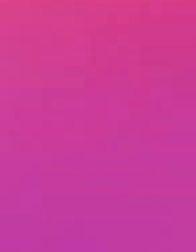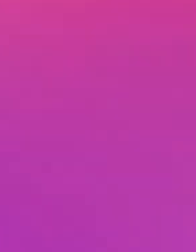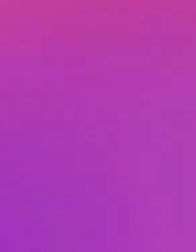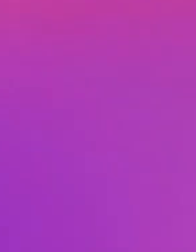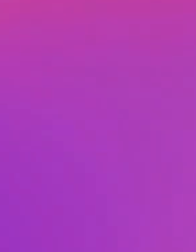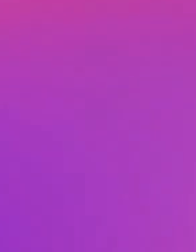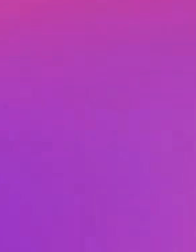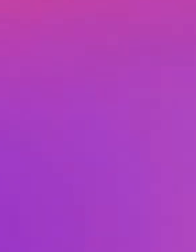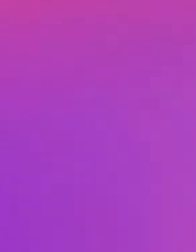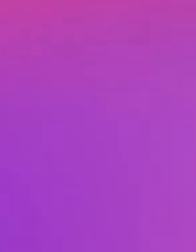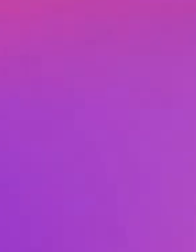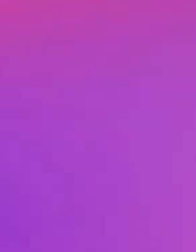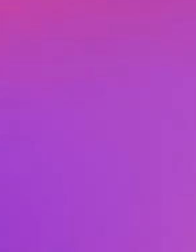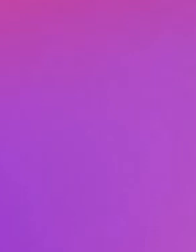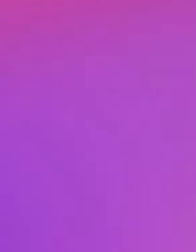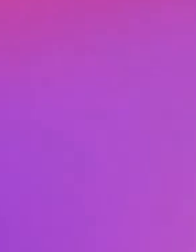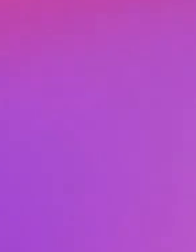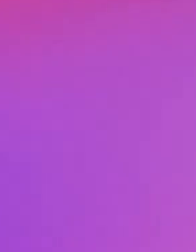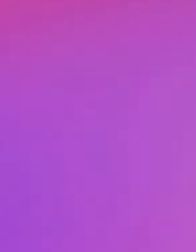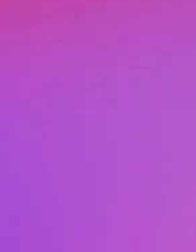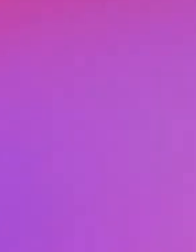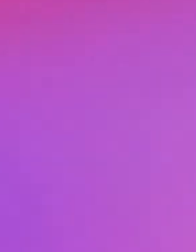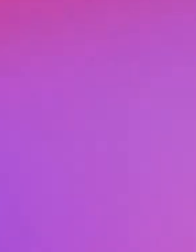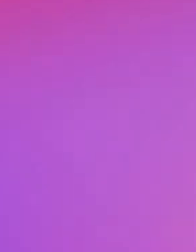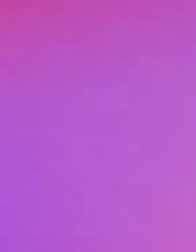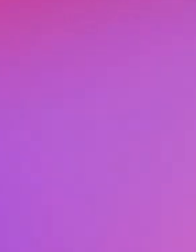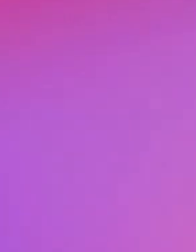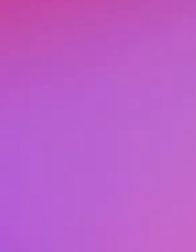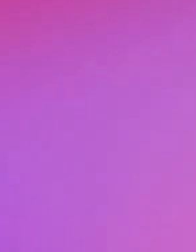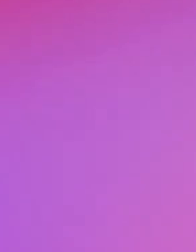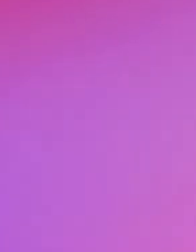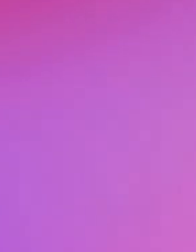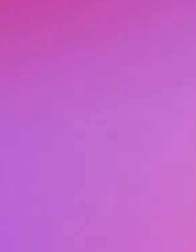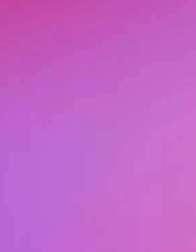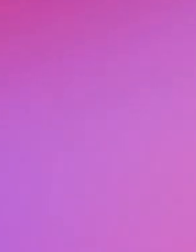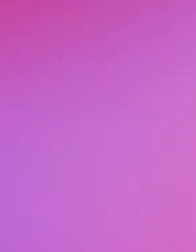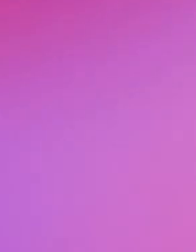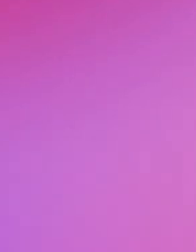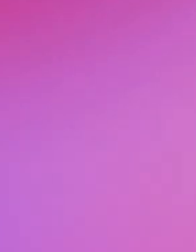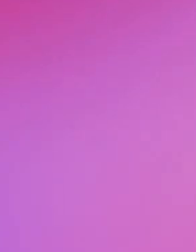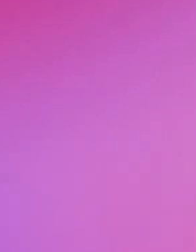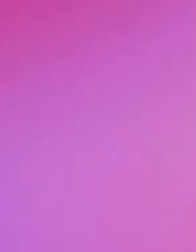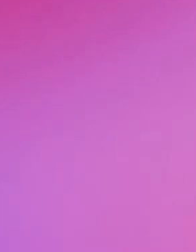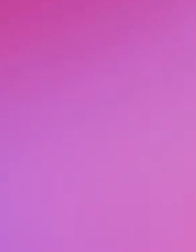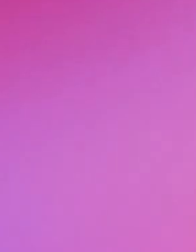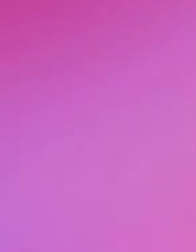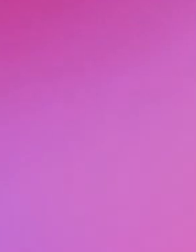conalitec.cep.gob.mx. Y recuerda que también cuentas con el sitio